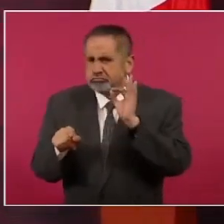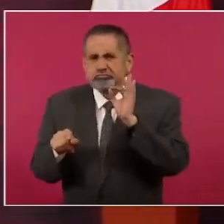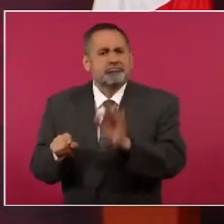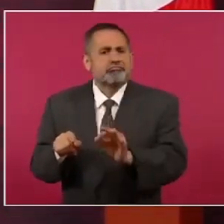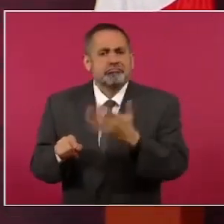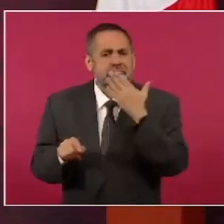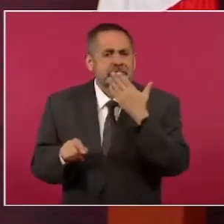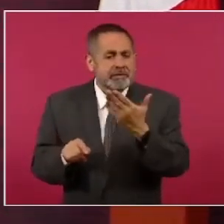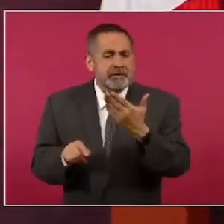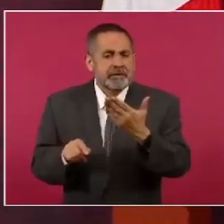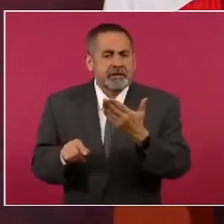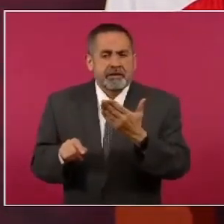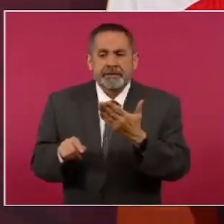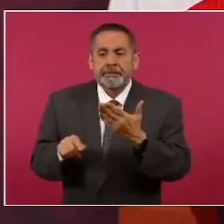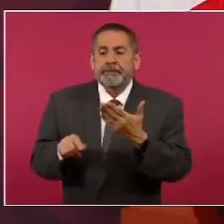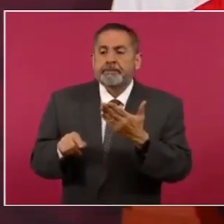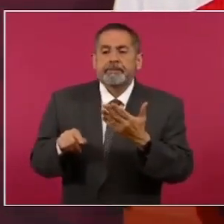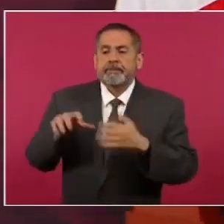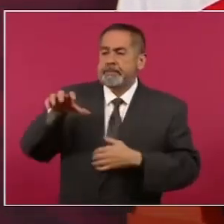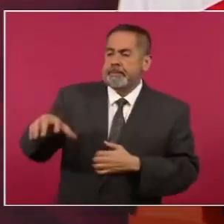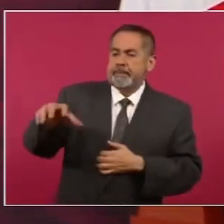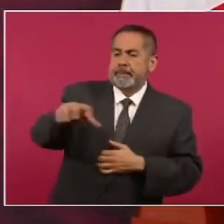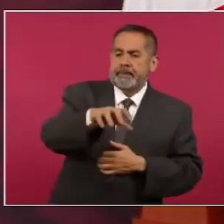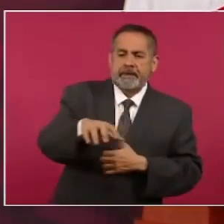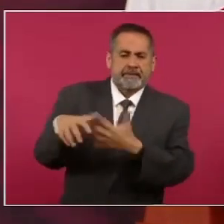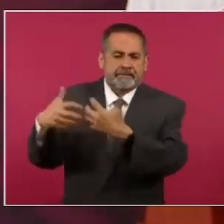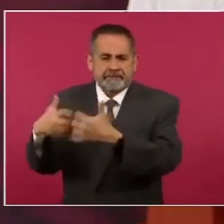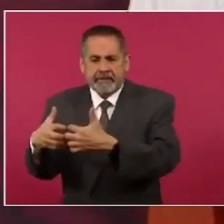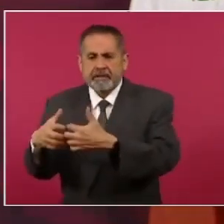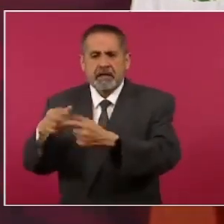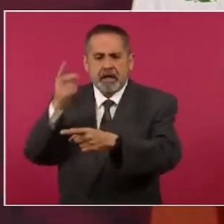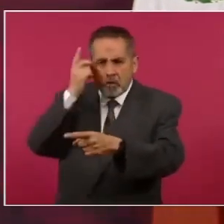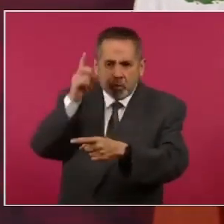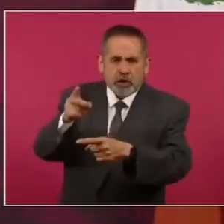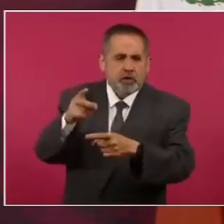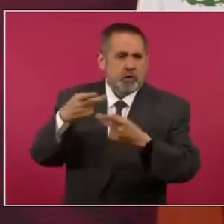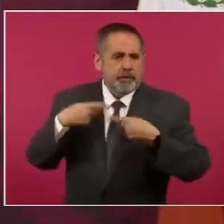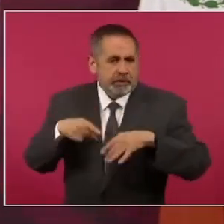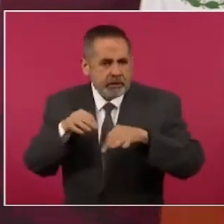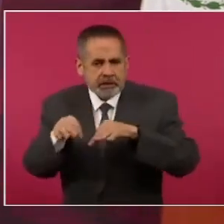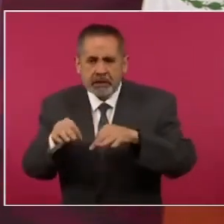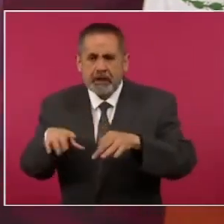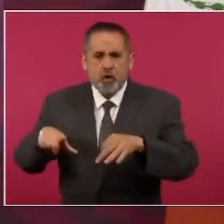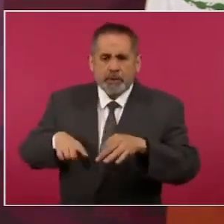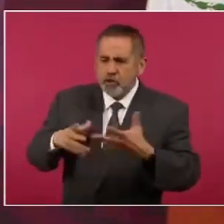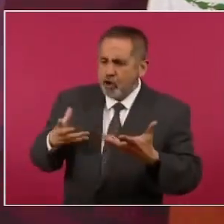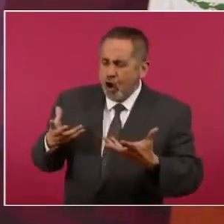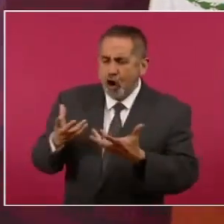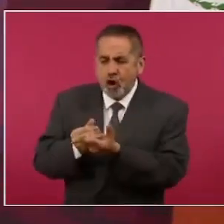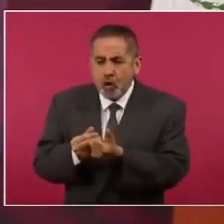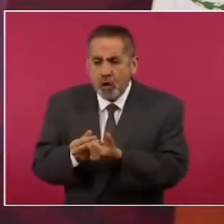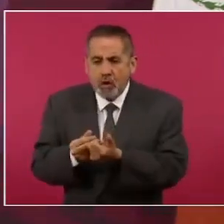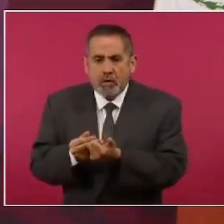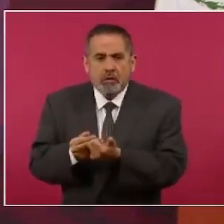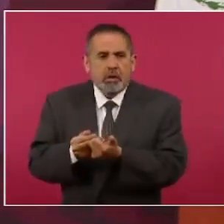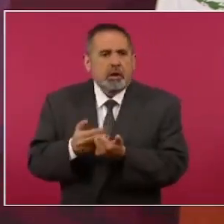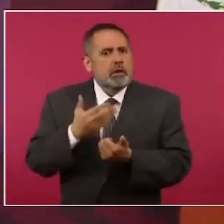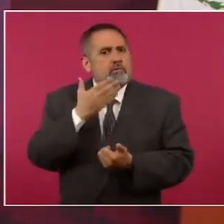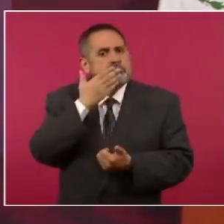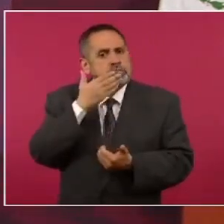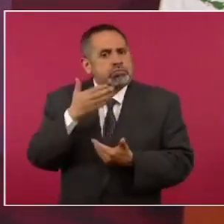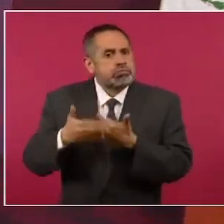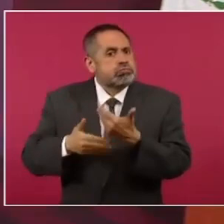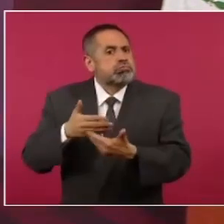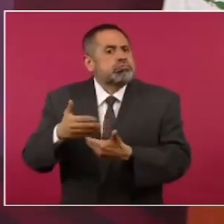entre los sectores productivos, se alcanzaron muy buenos